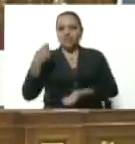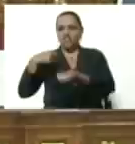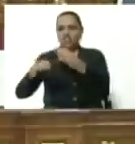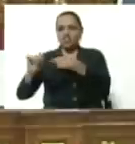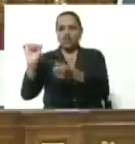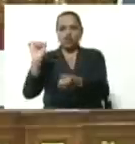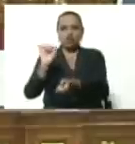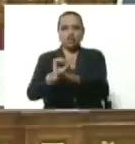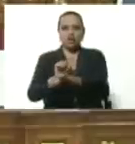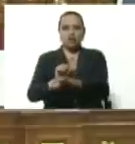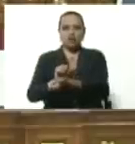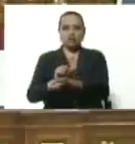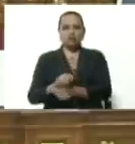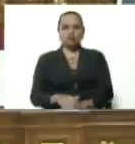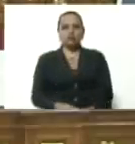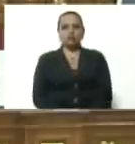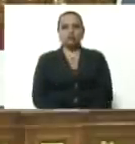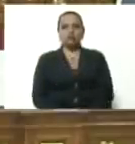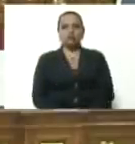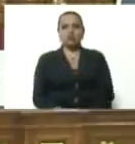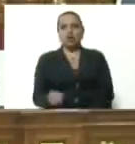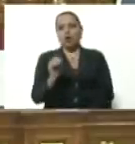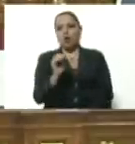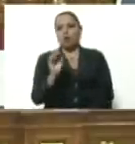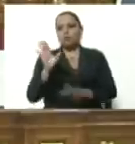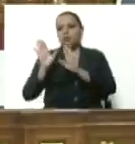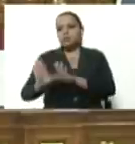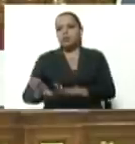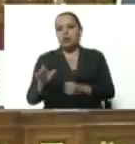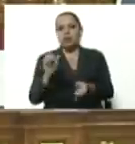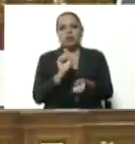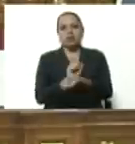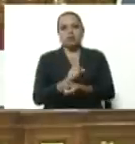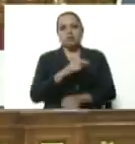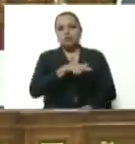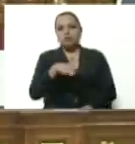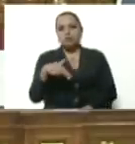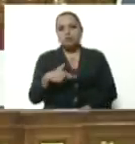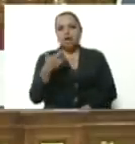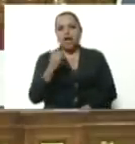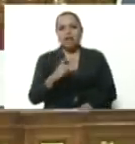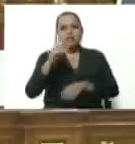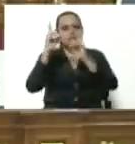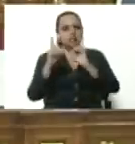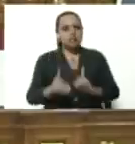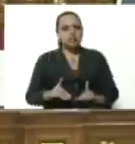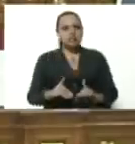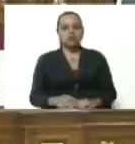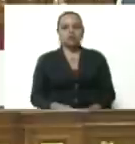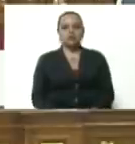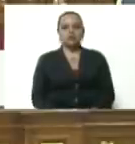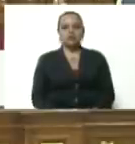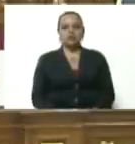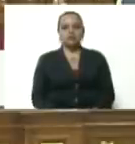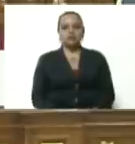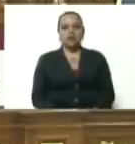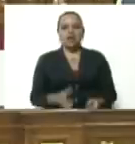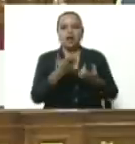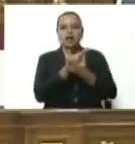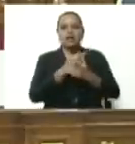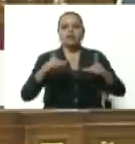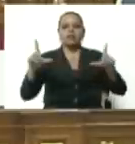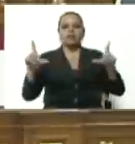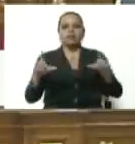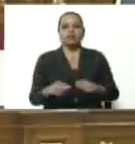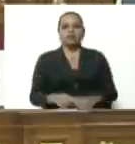esclavos o que los conserve si nosotros estamos decididos a ser